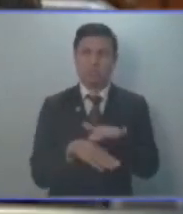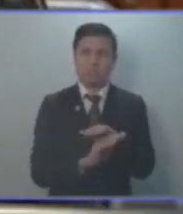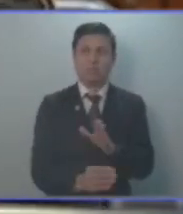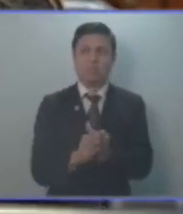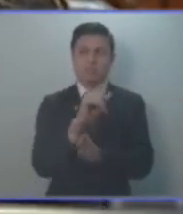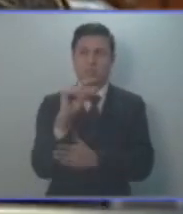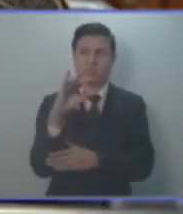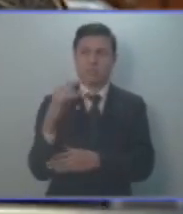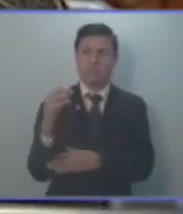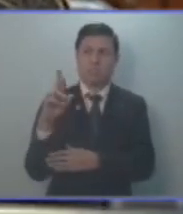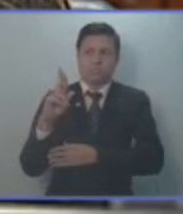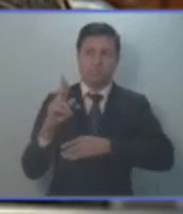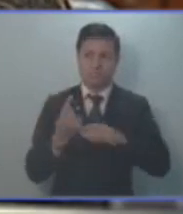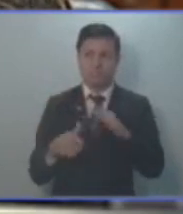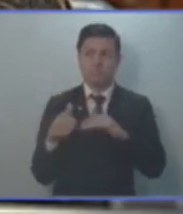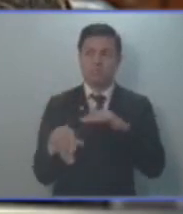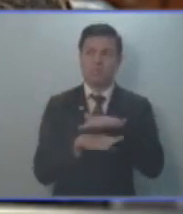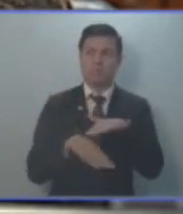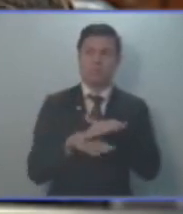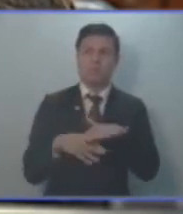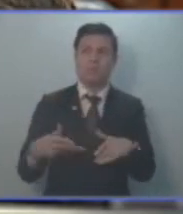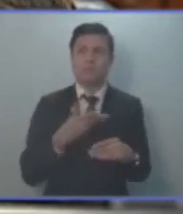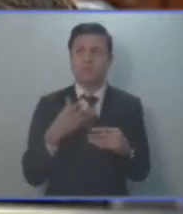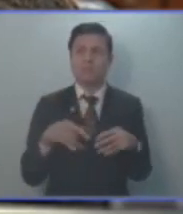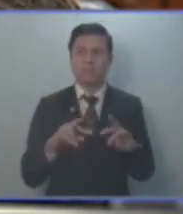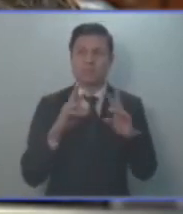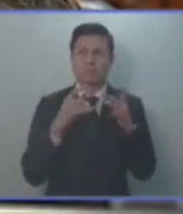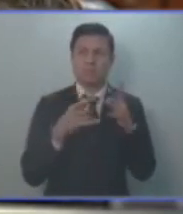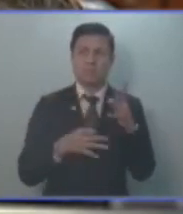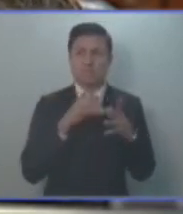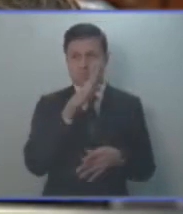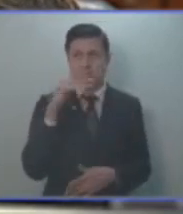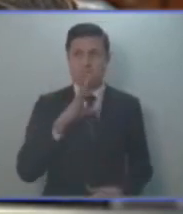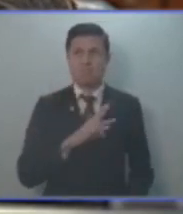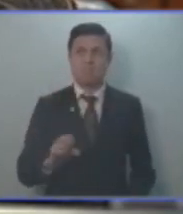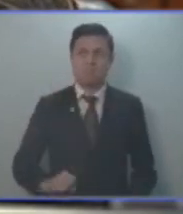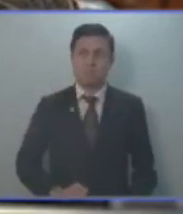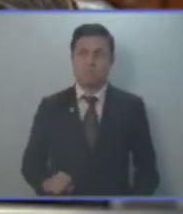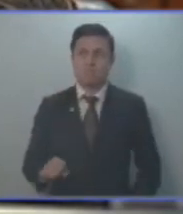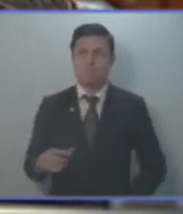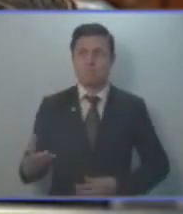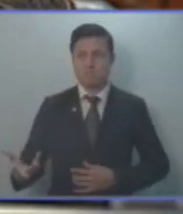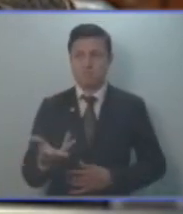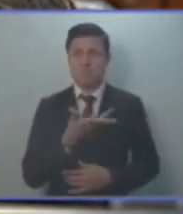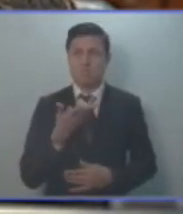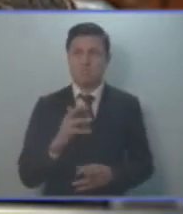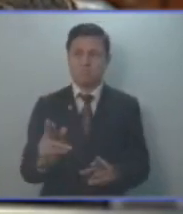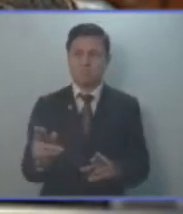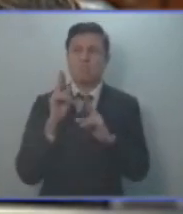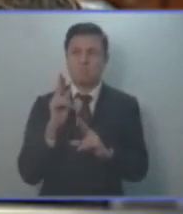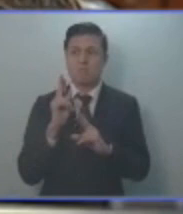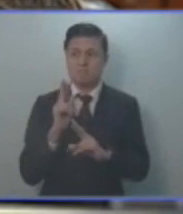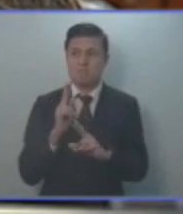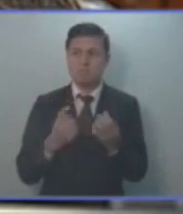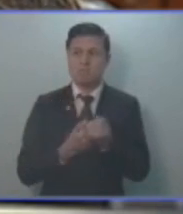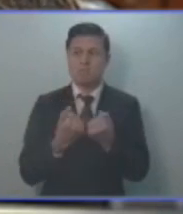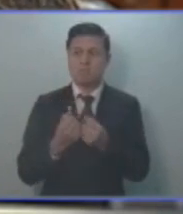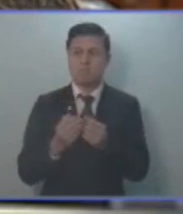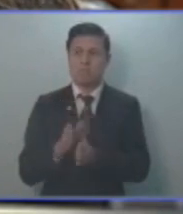también es fundamental para la legalidad de nuestro país nosotros deseamos que el